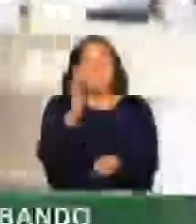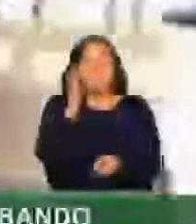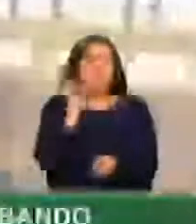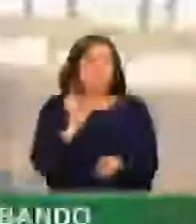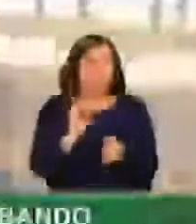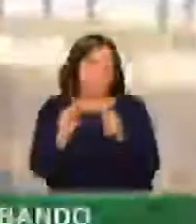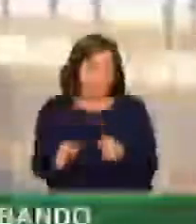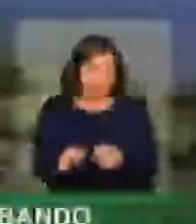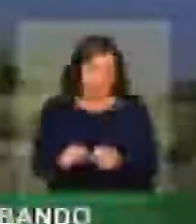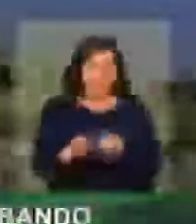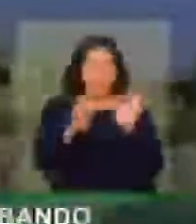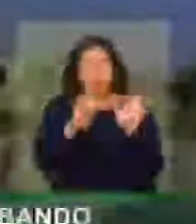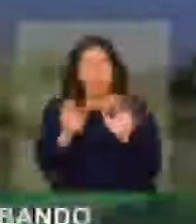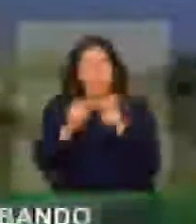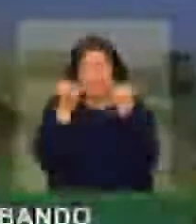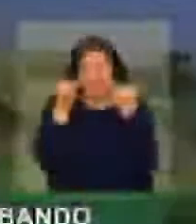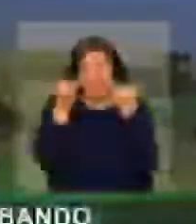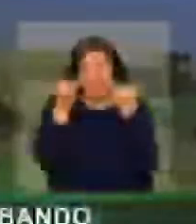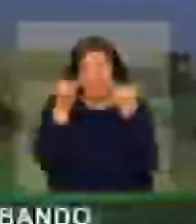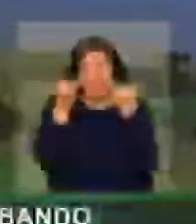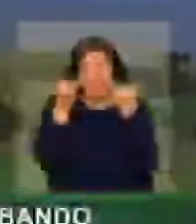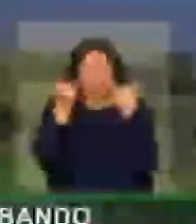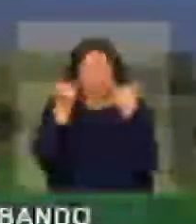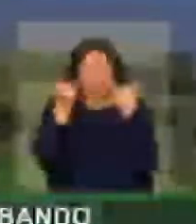preventiva del imputado por 90 días.